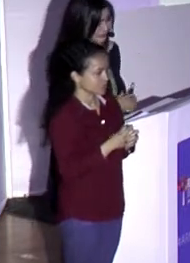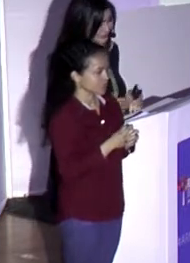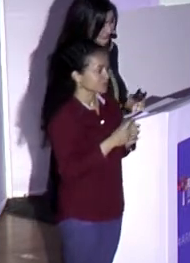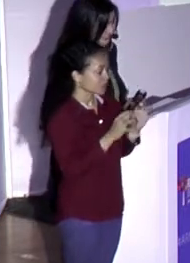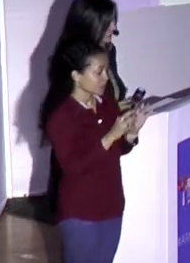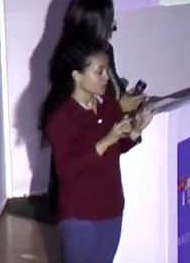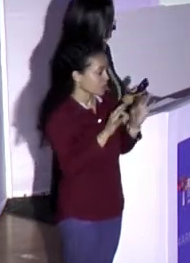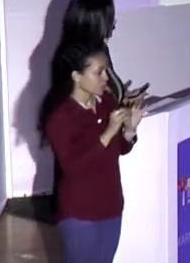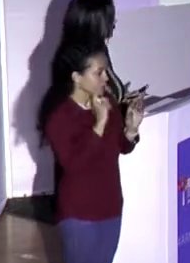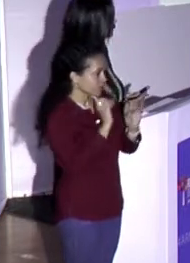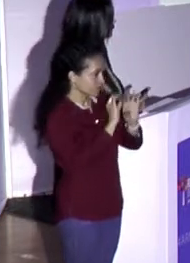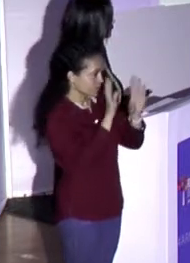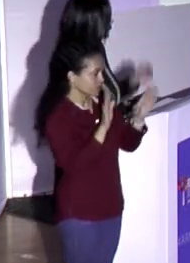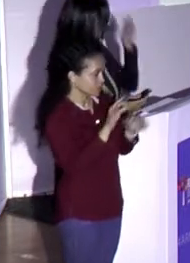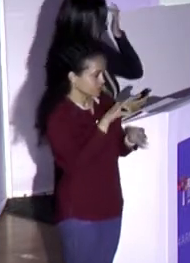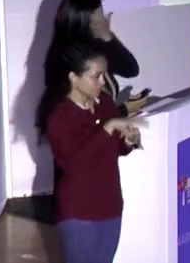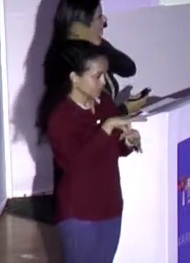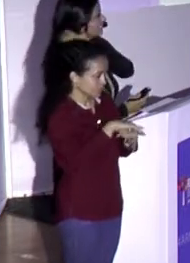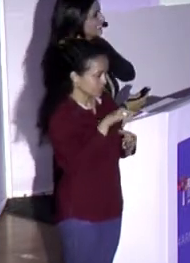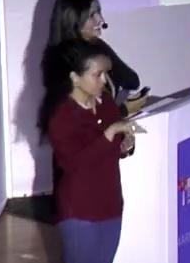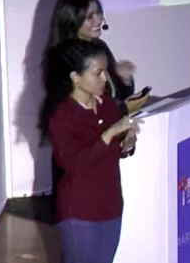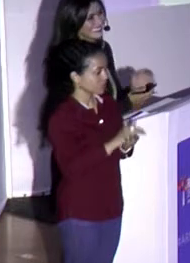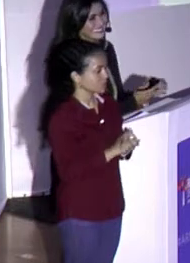Es importante esta aclaración.